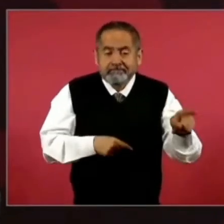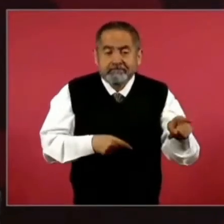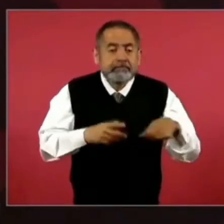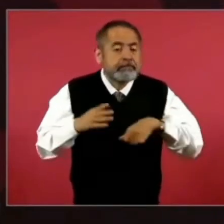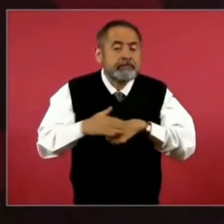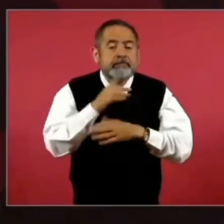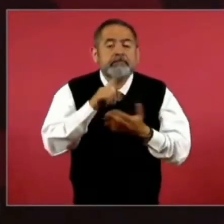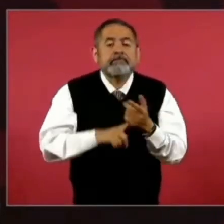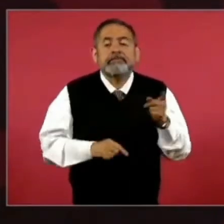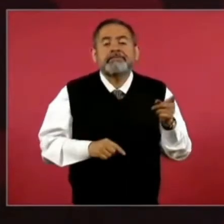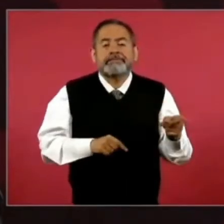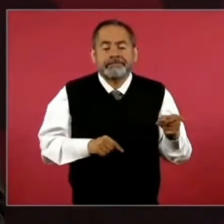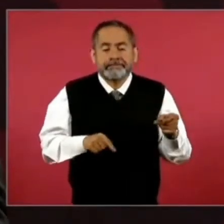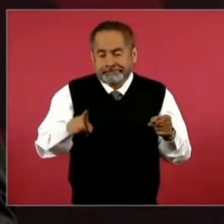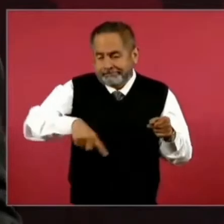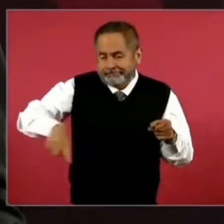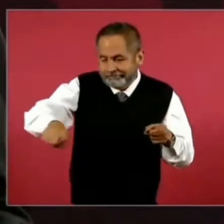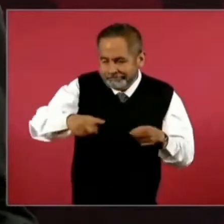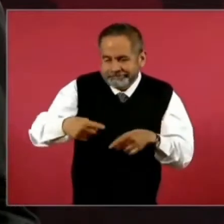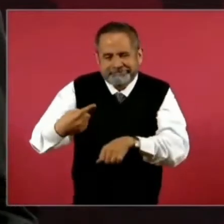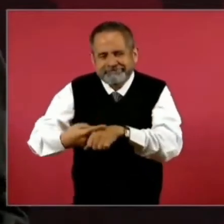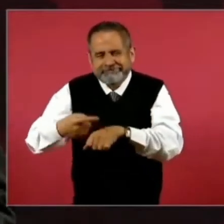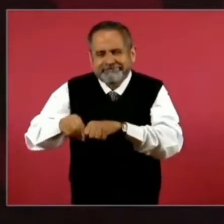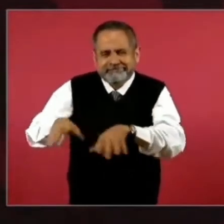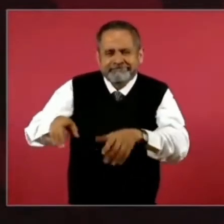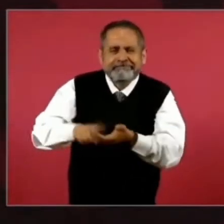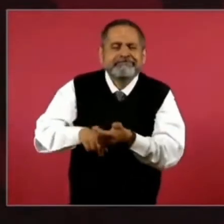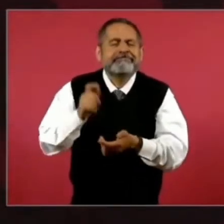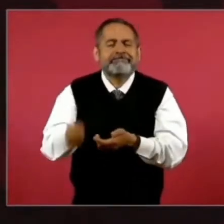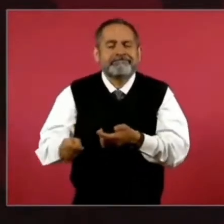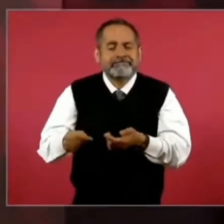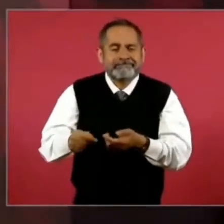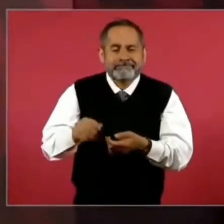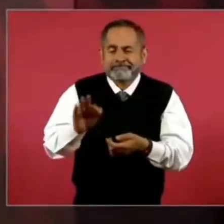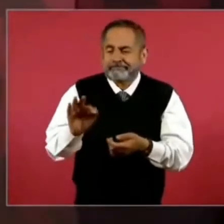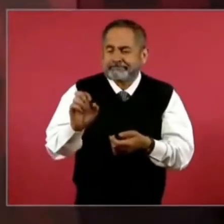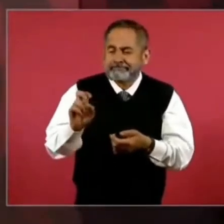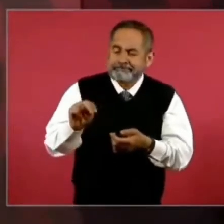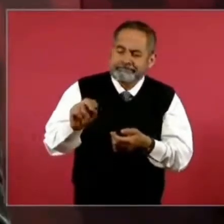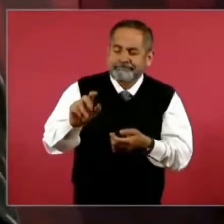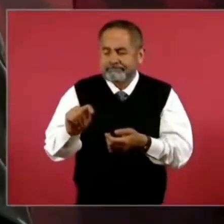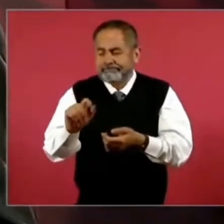por esta pandemia de la